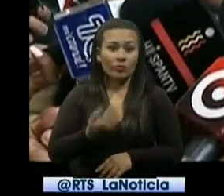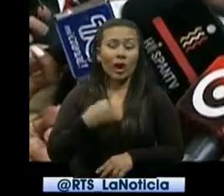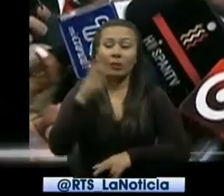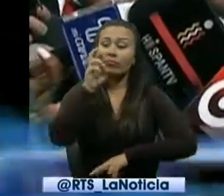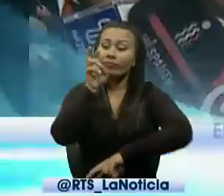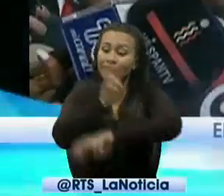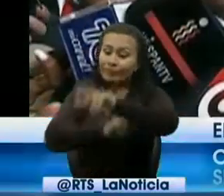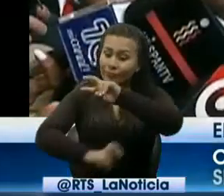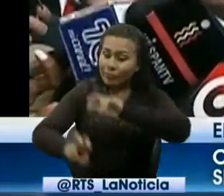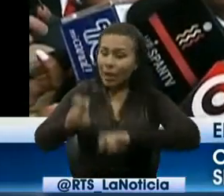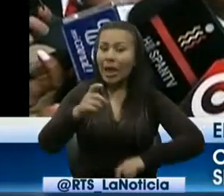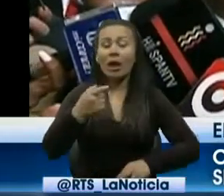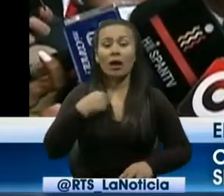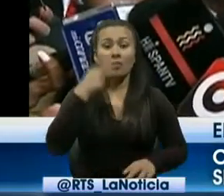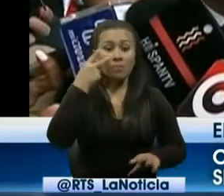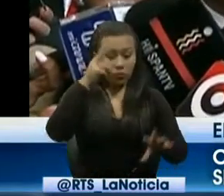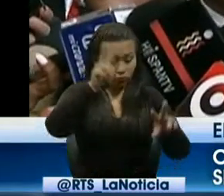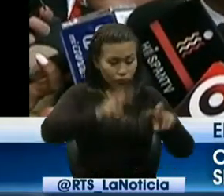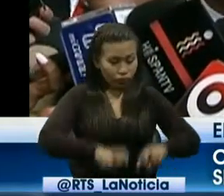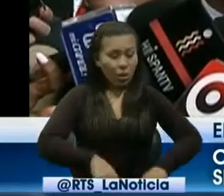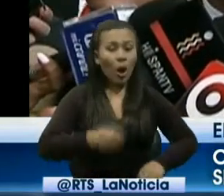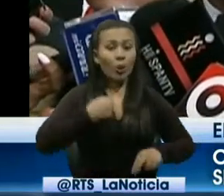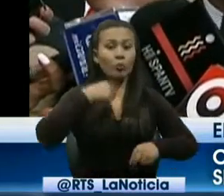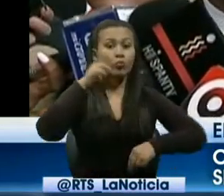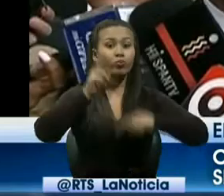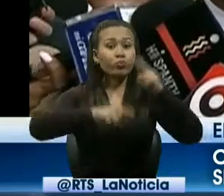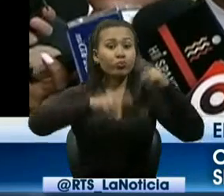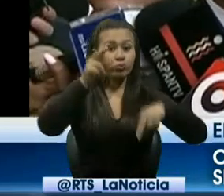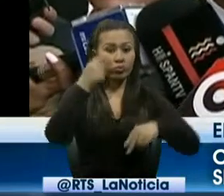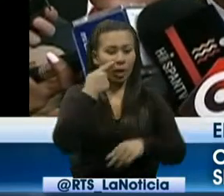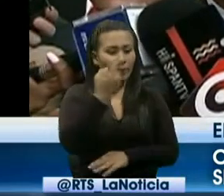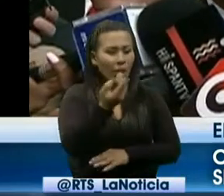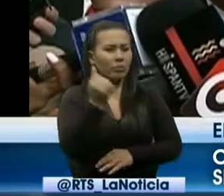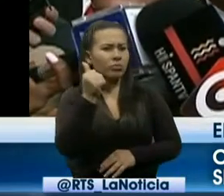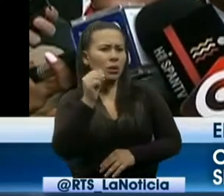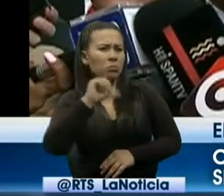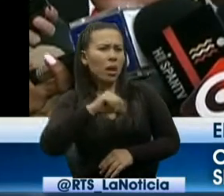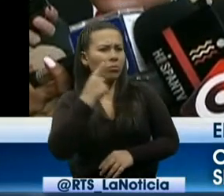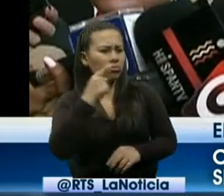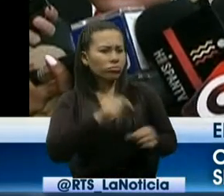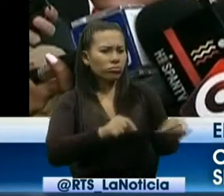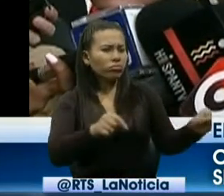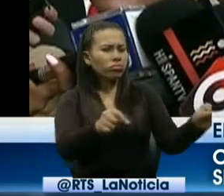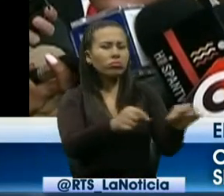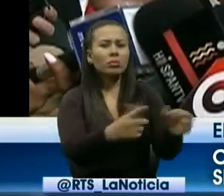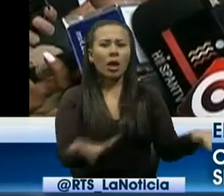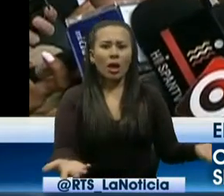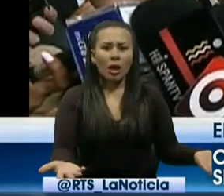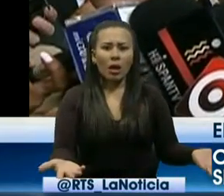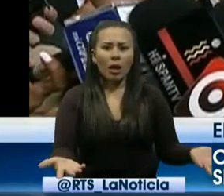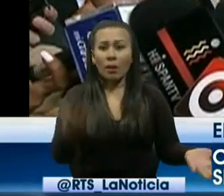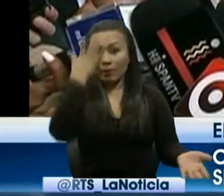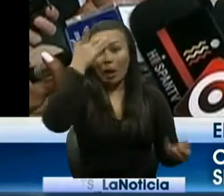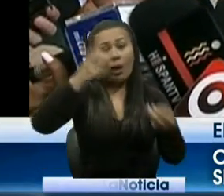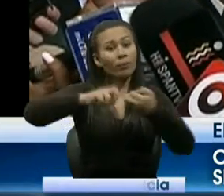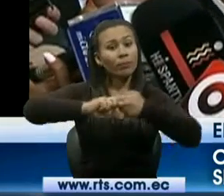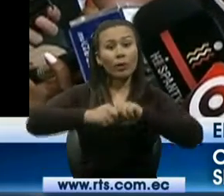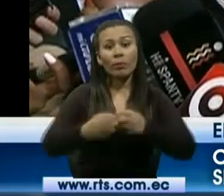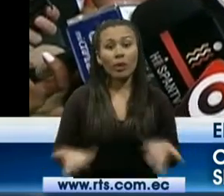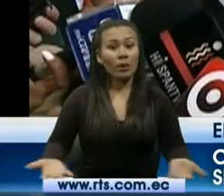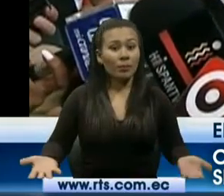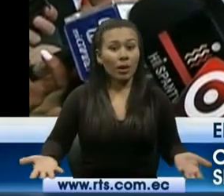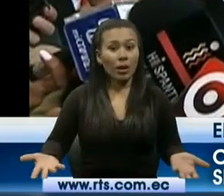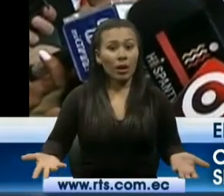revisen que las construcciones se están haciendo bien de parte del municipio, esos fiscalizadores, no de parte del constructor. Porque otro problema que existía es